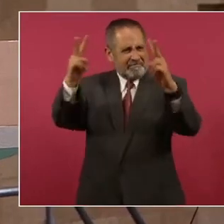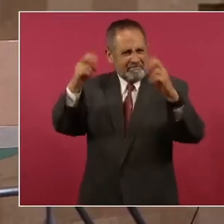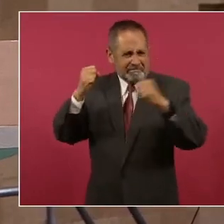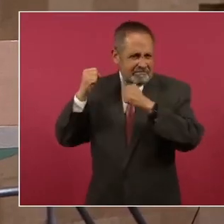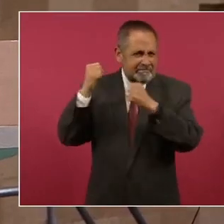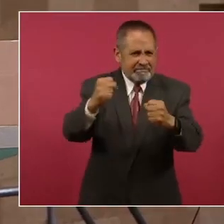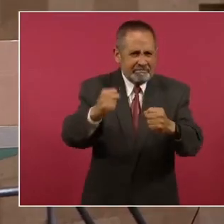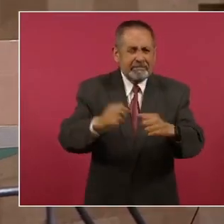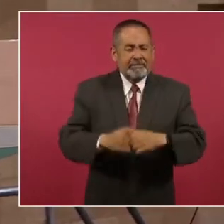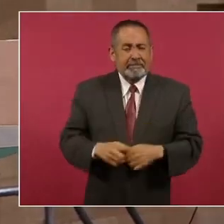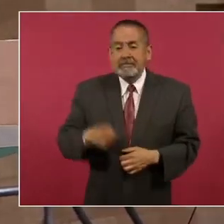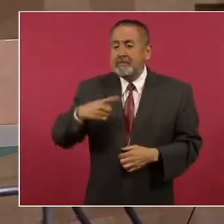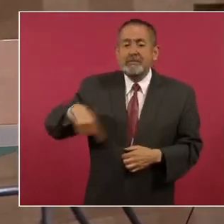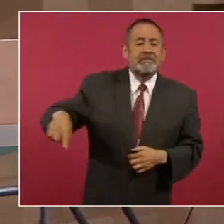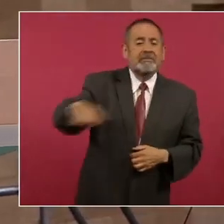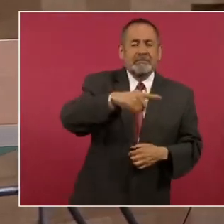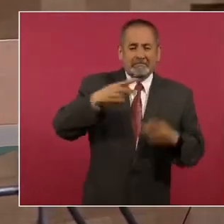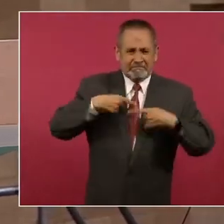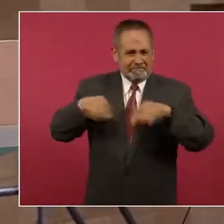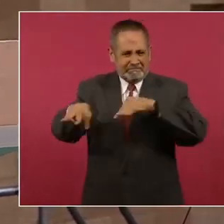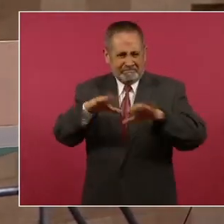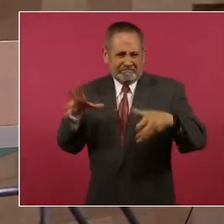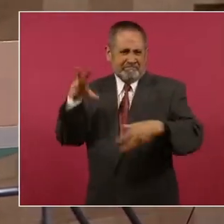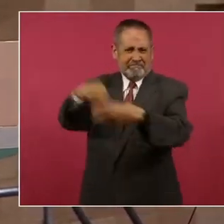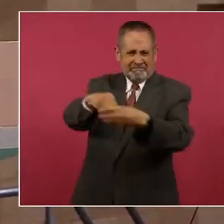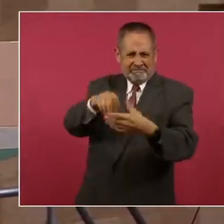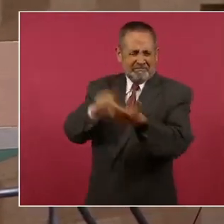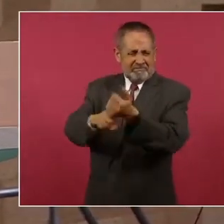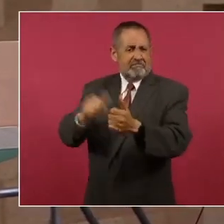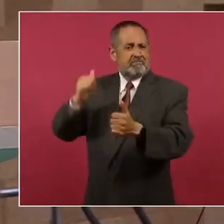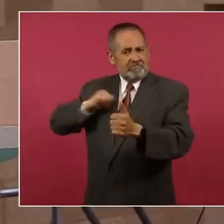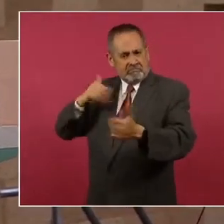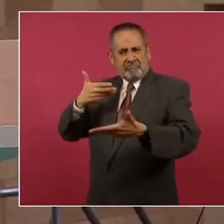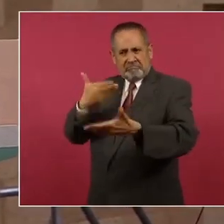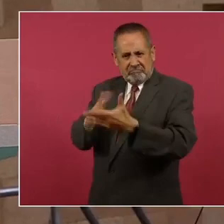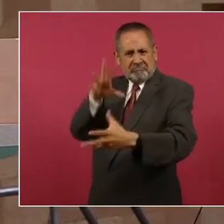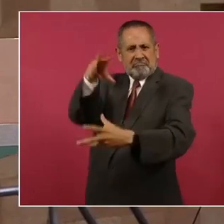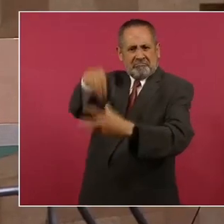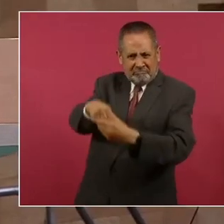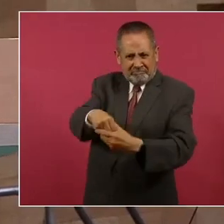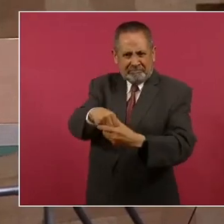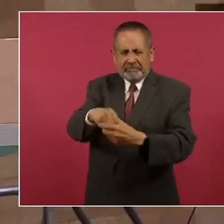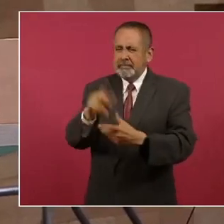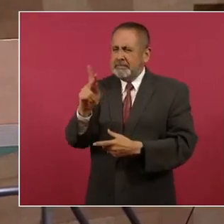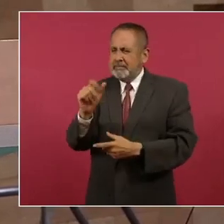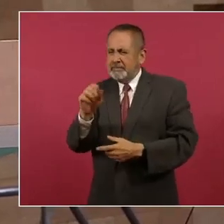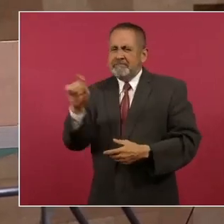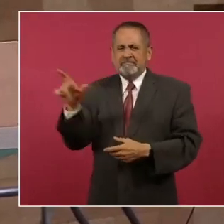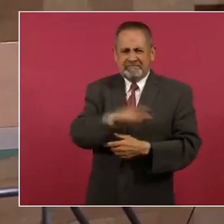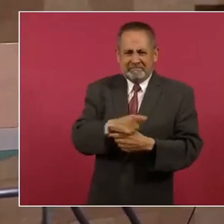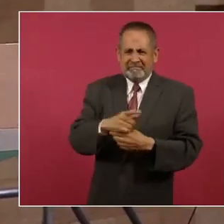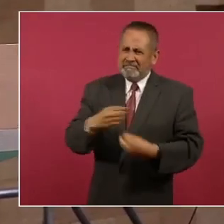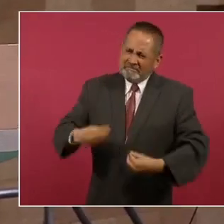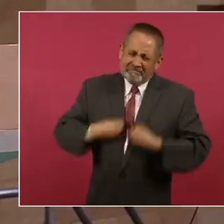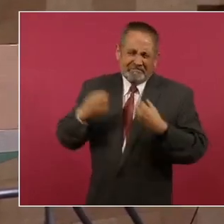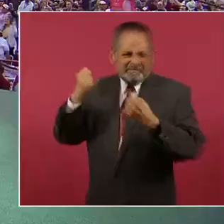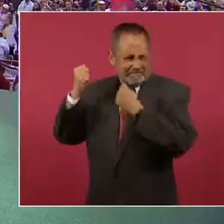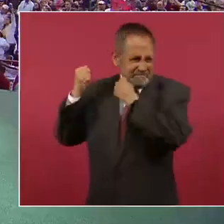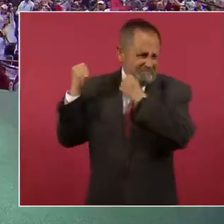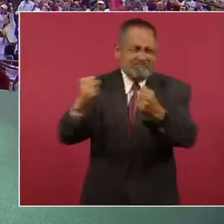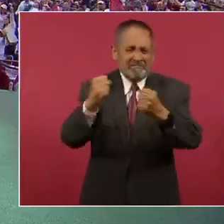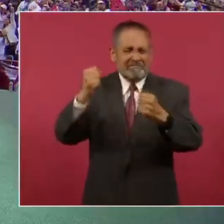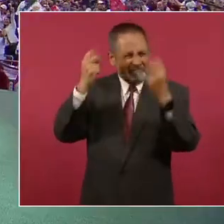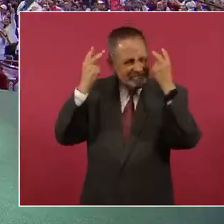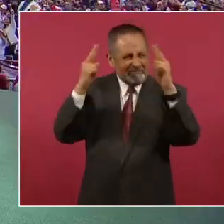¡Vivan los trabajadores y técnicos de antes y de ahora de la industria petrolera